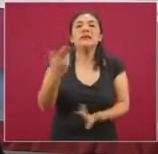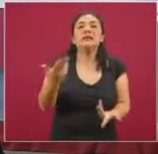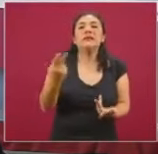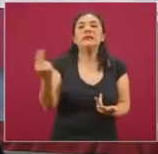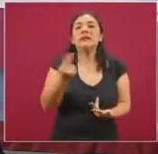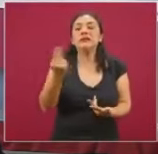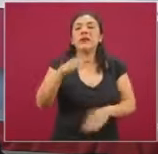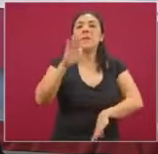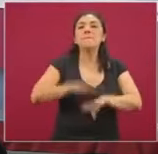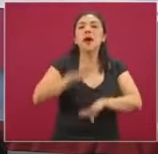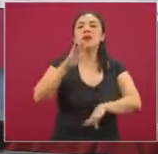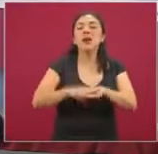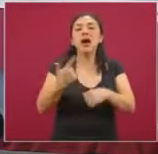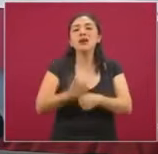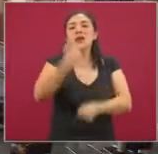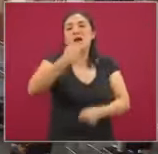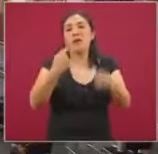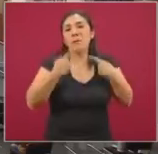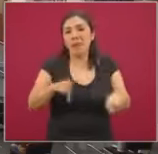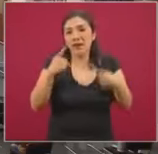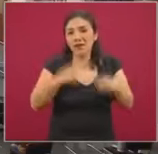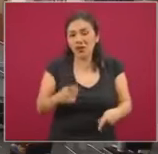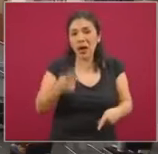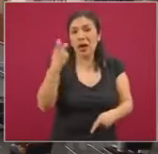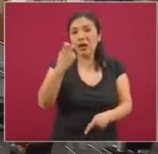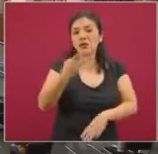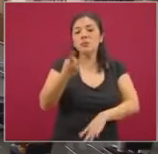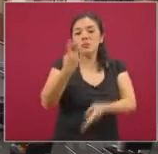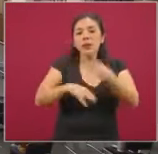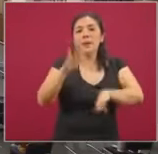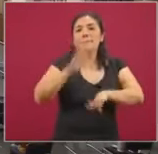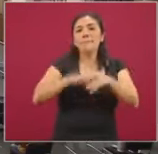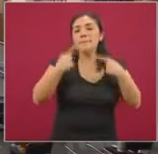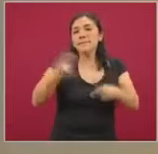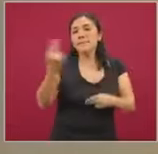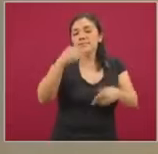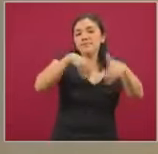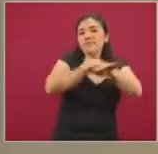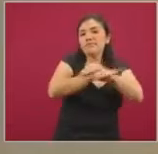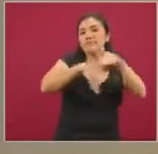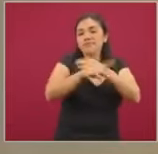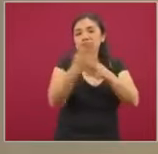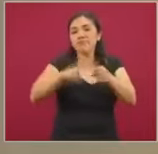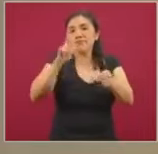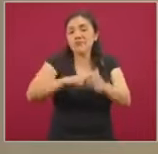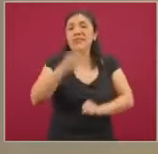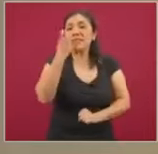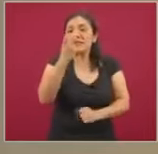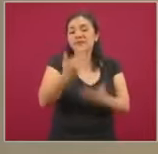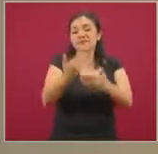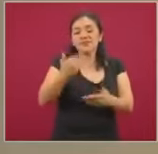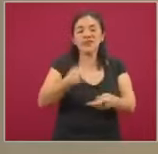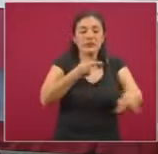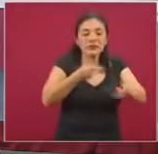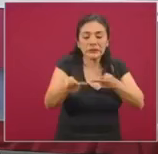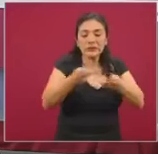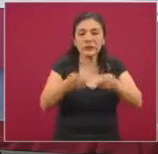que existan más casos graves y por lo tanto se incrementen las hospitalizaciones. Eso es lo que precisamente en